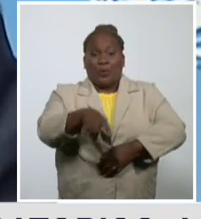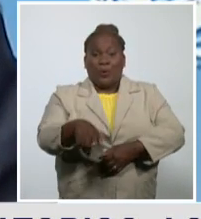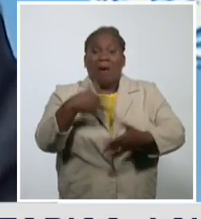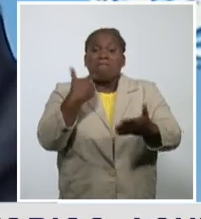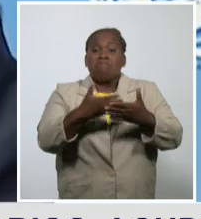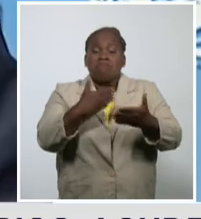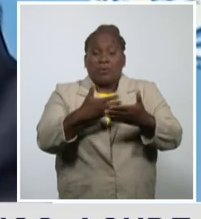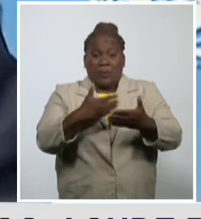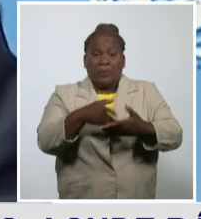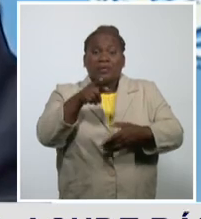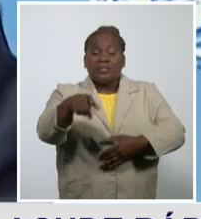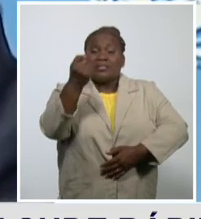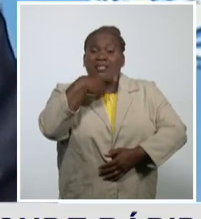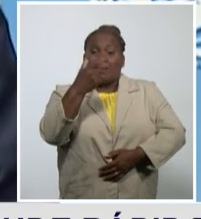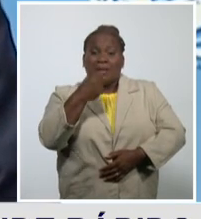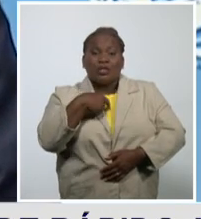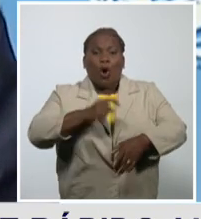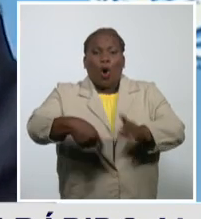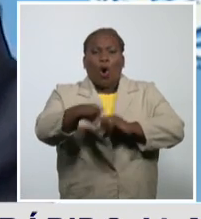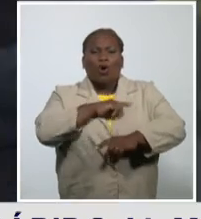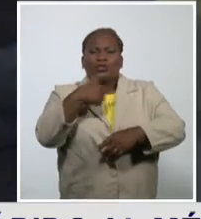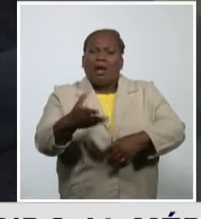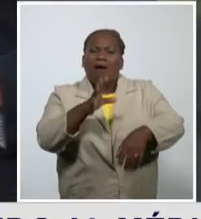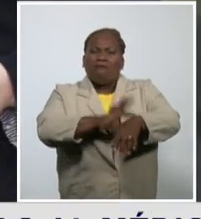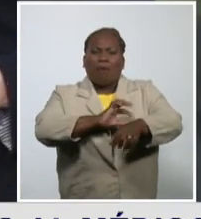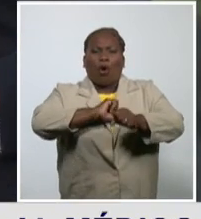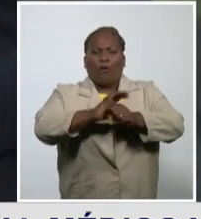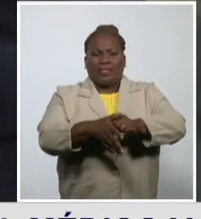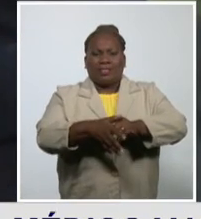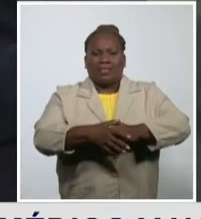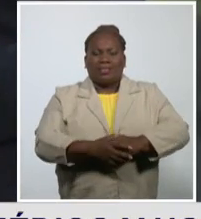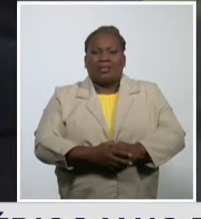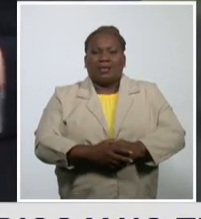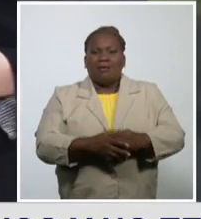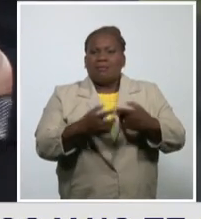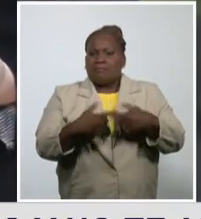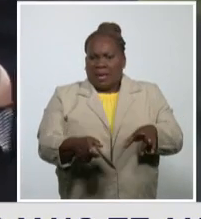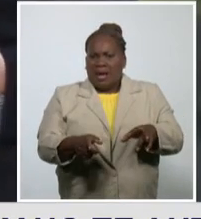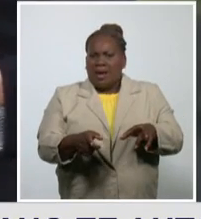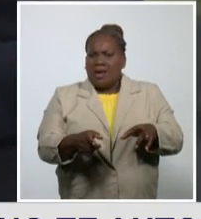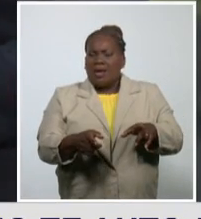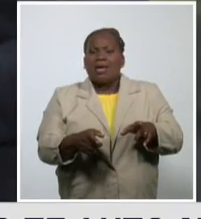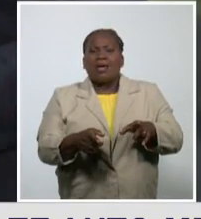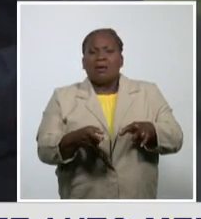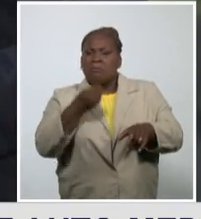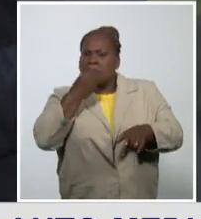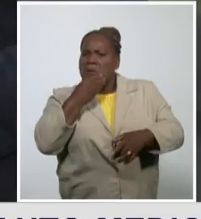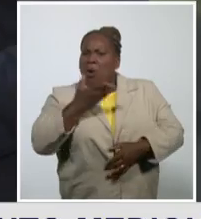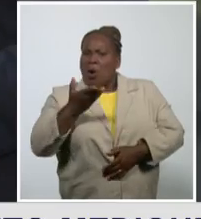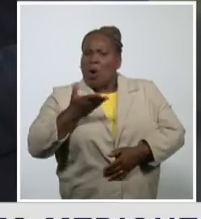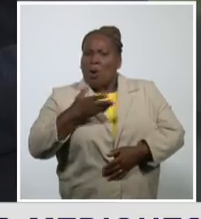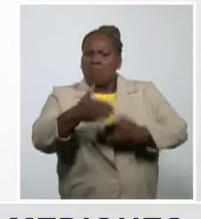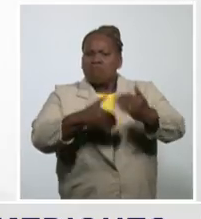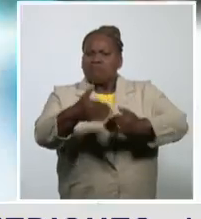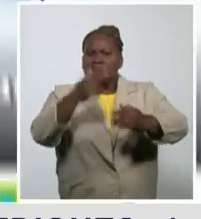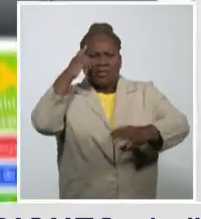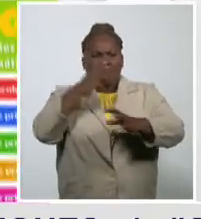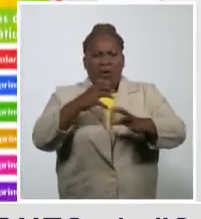de tratamientos contra la COVID-19. Pero, ¿cuánto podemos apresurar estos procesos